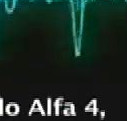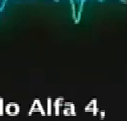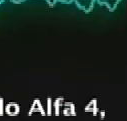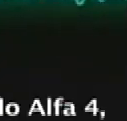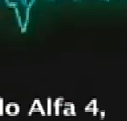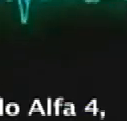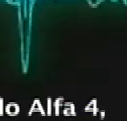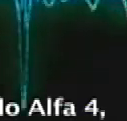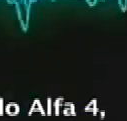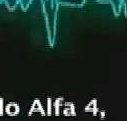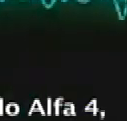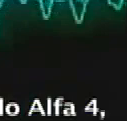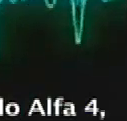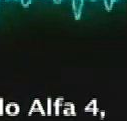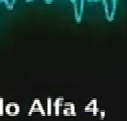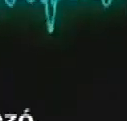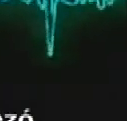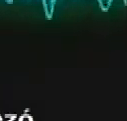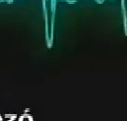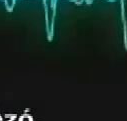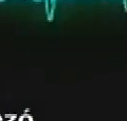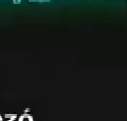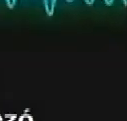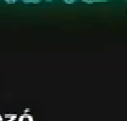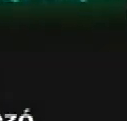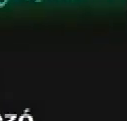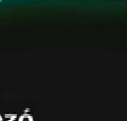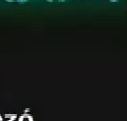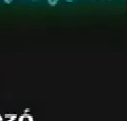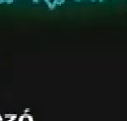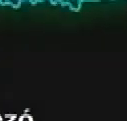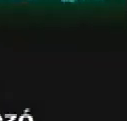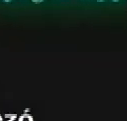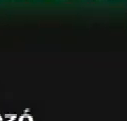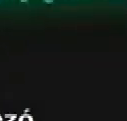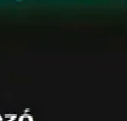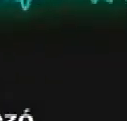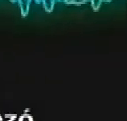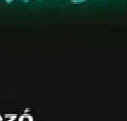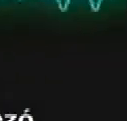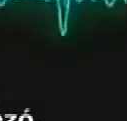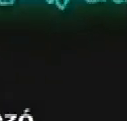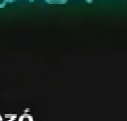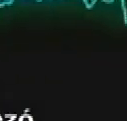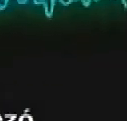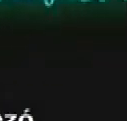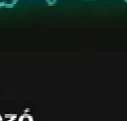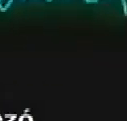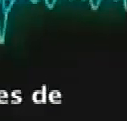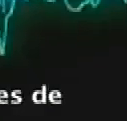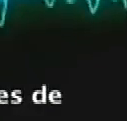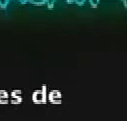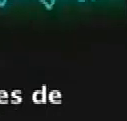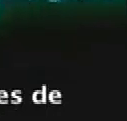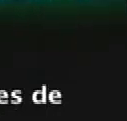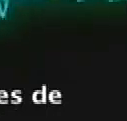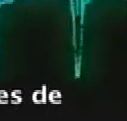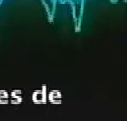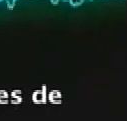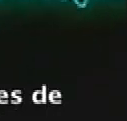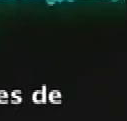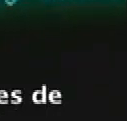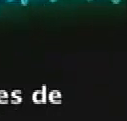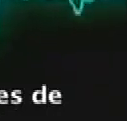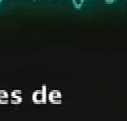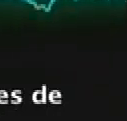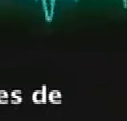Ascendiendo. Tranquilo, Alfa 4, listo, vamos a mantener, ya estamos aquí, ya el acto empezó, listo, quedamos a